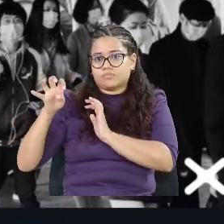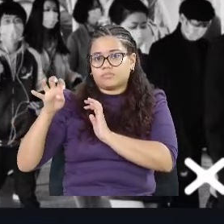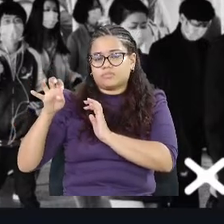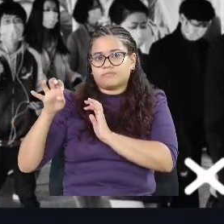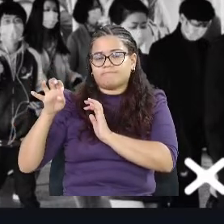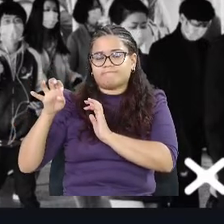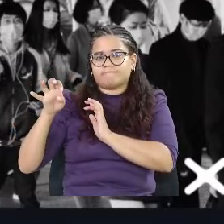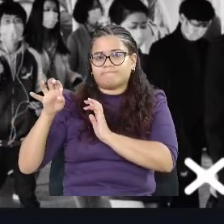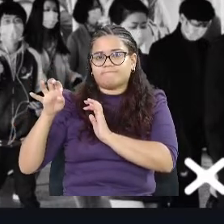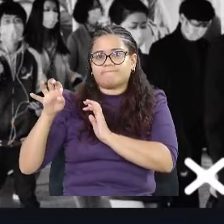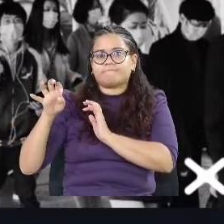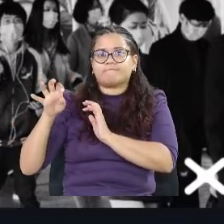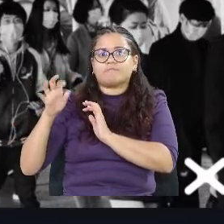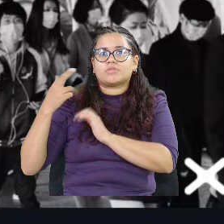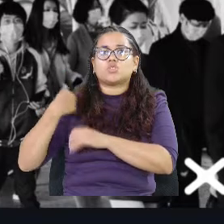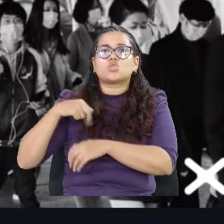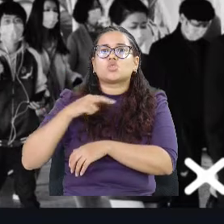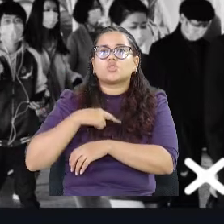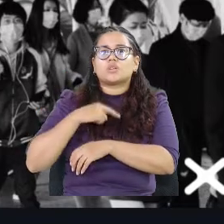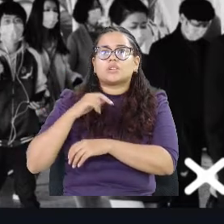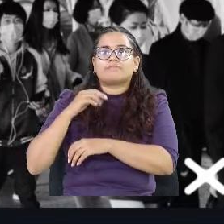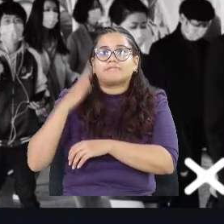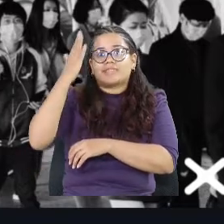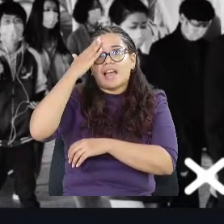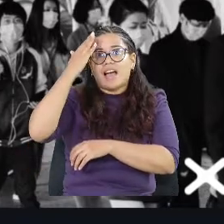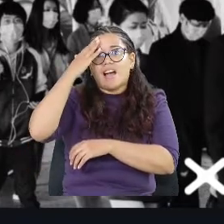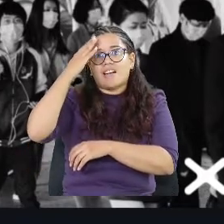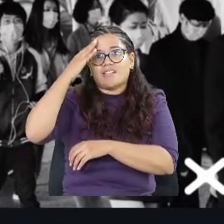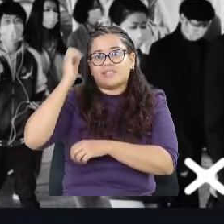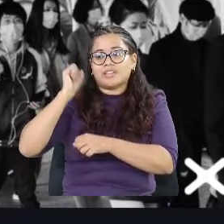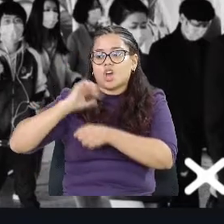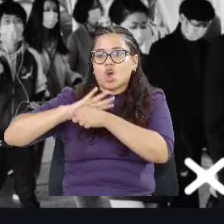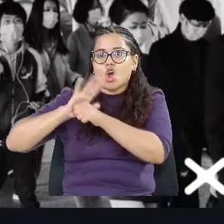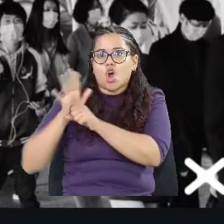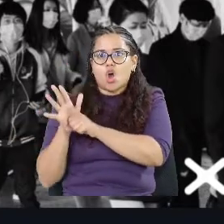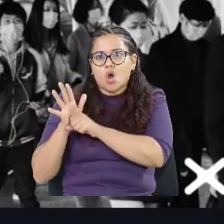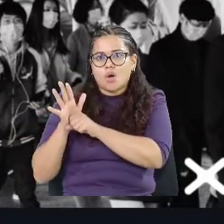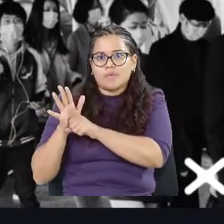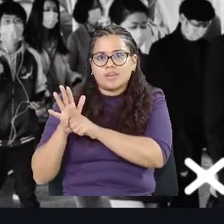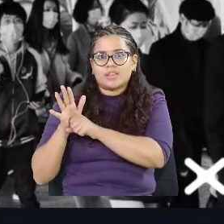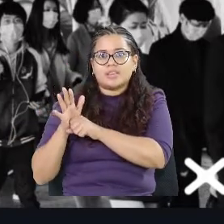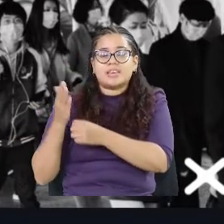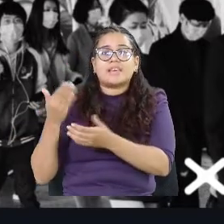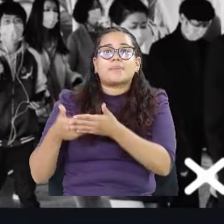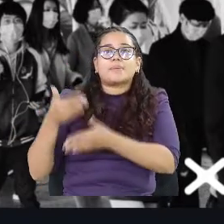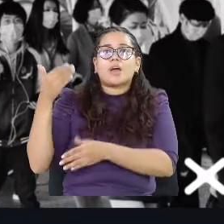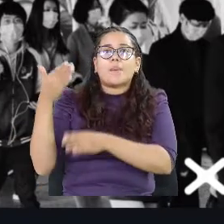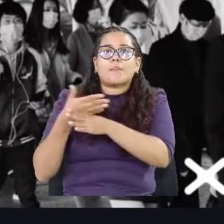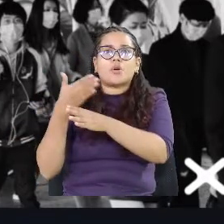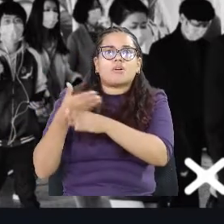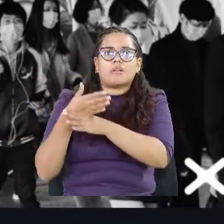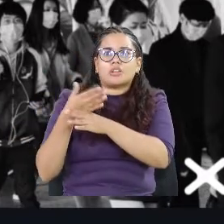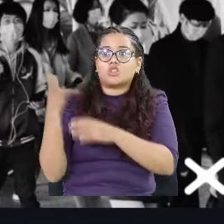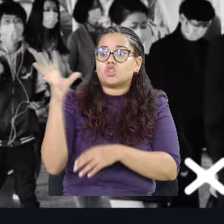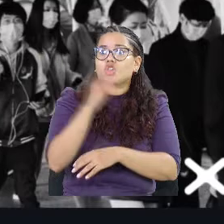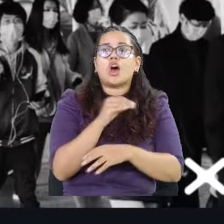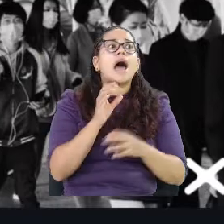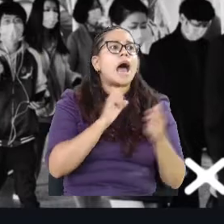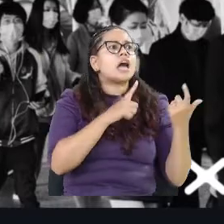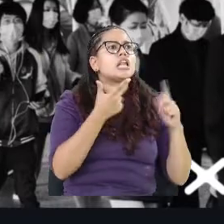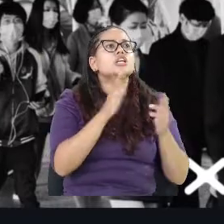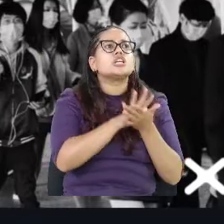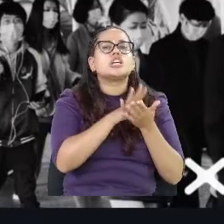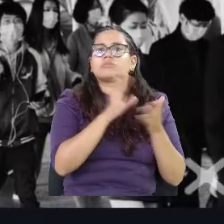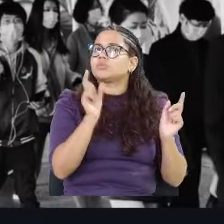estuvimos bajo la merced del COVID-19 y muchos problemas encontramos, nadie estaba preparado para